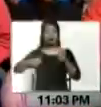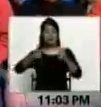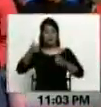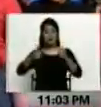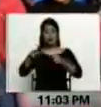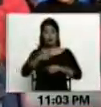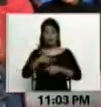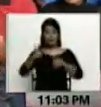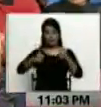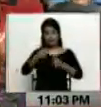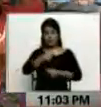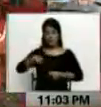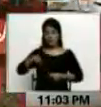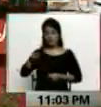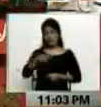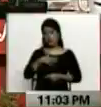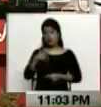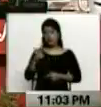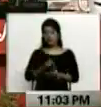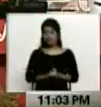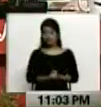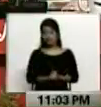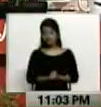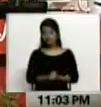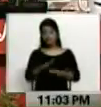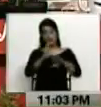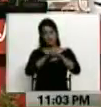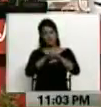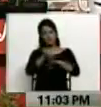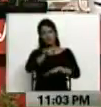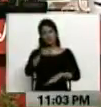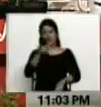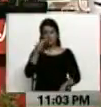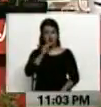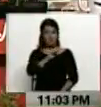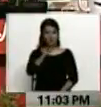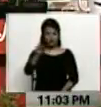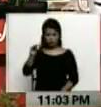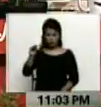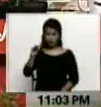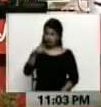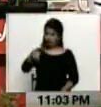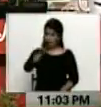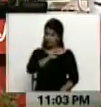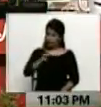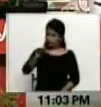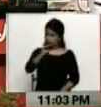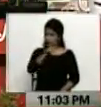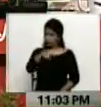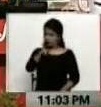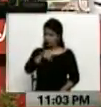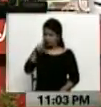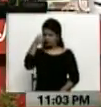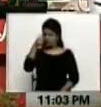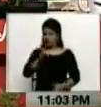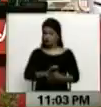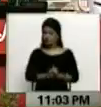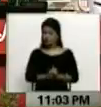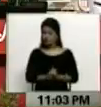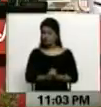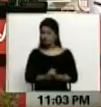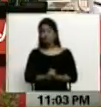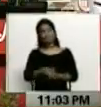candidato es candidato muchachos Les informo los jóvenes ese